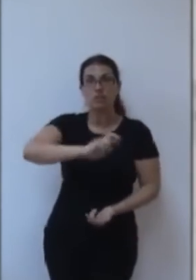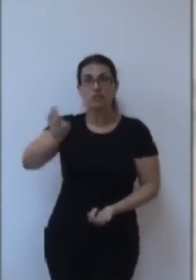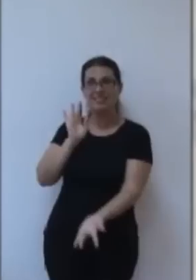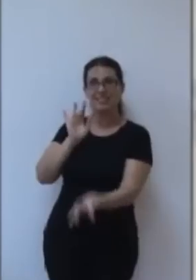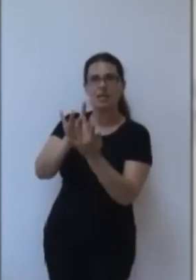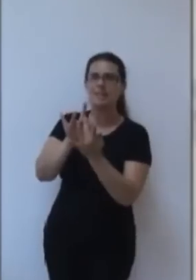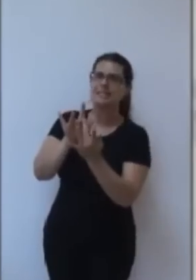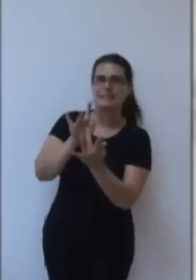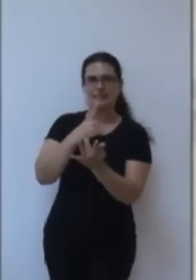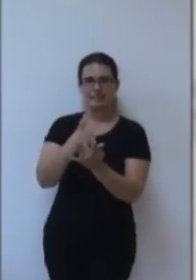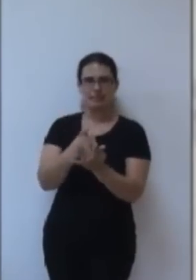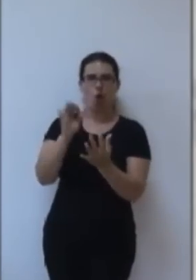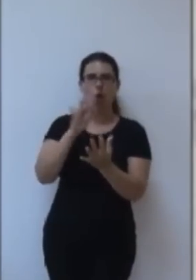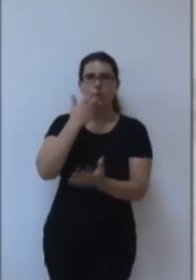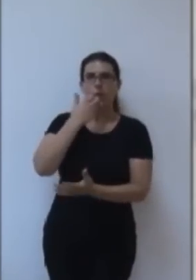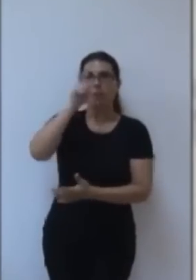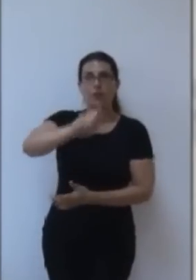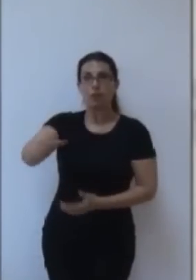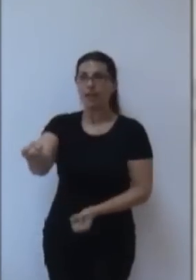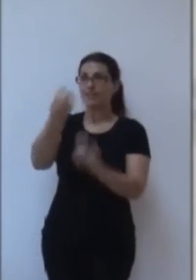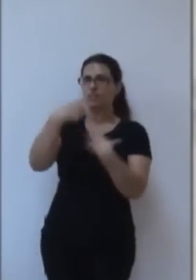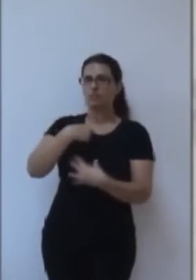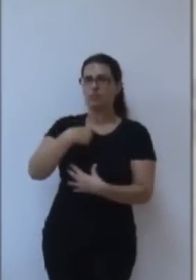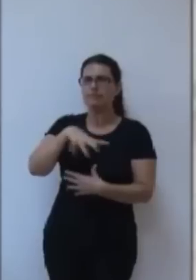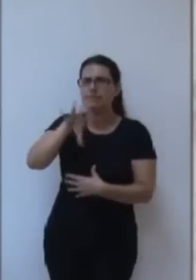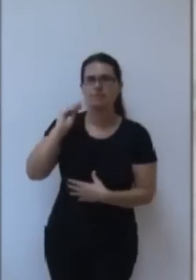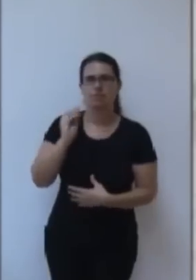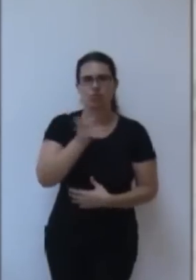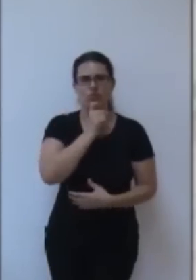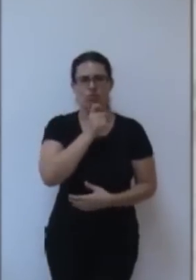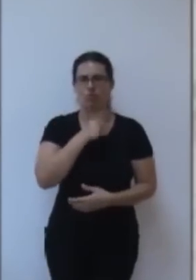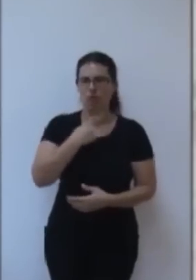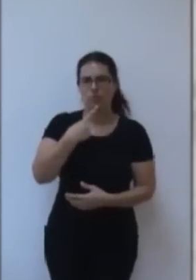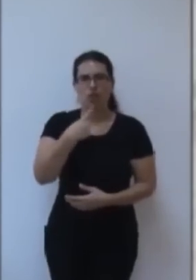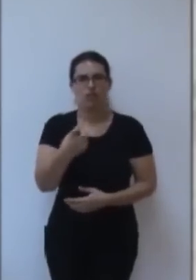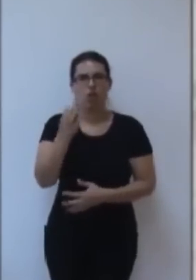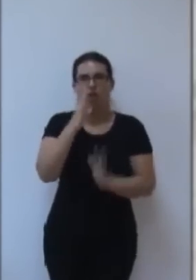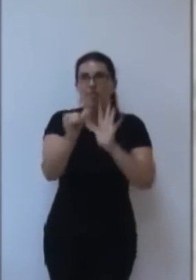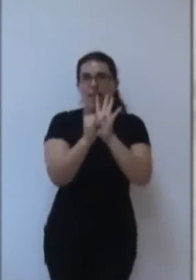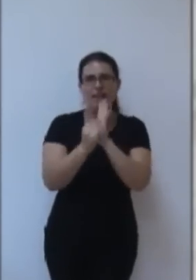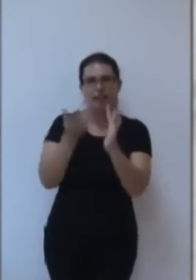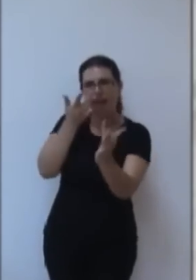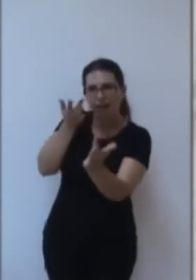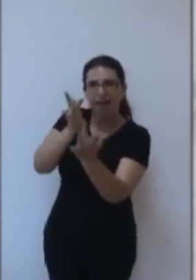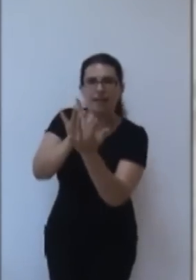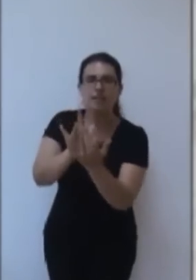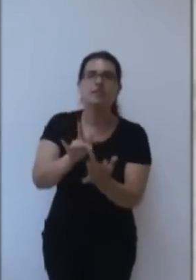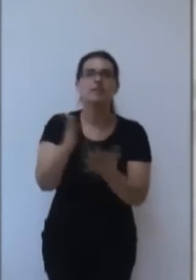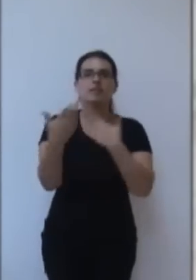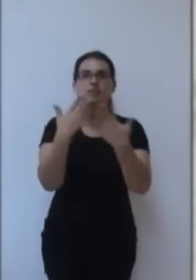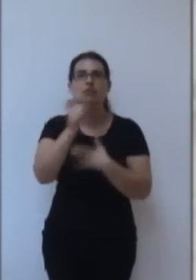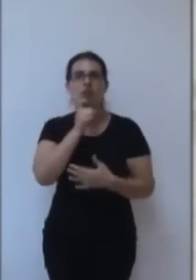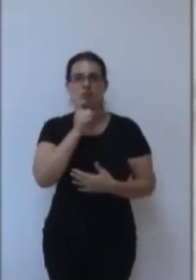personas, para comprender lo que otras personas dicen o saber cómo acercarse a ellas, para poder iniciar una conversación